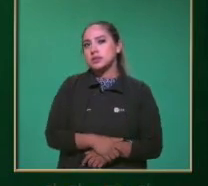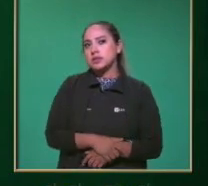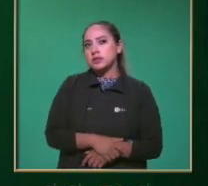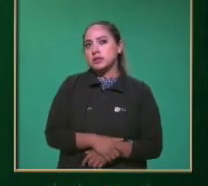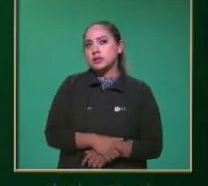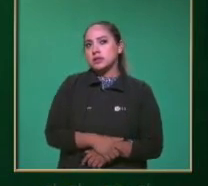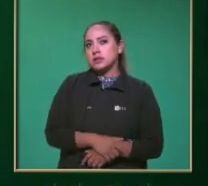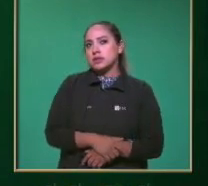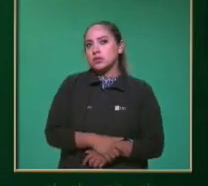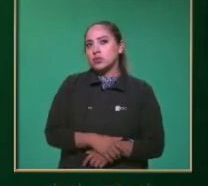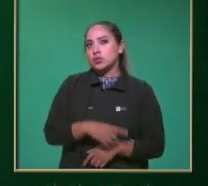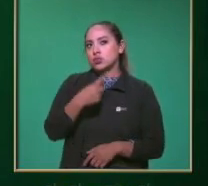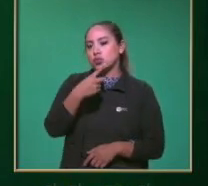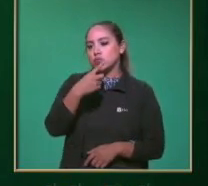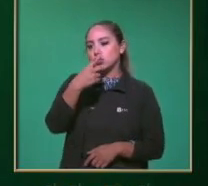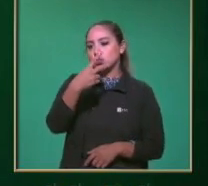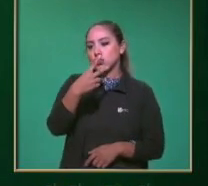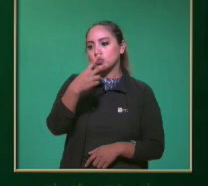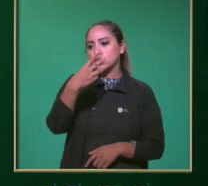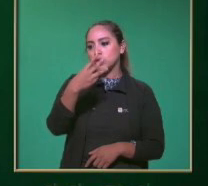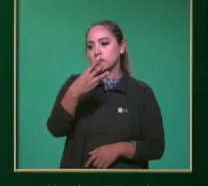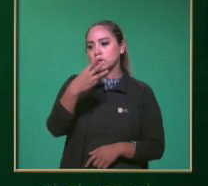contarlas.